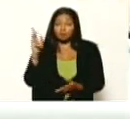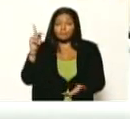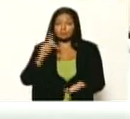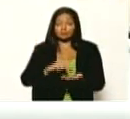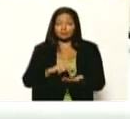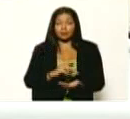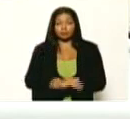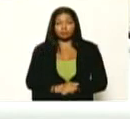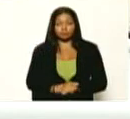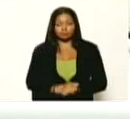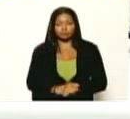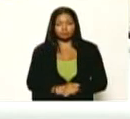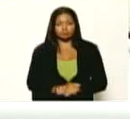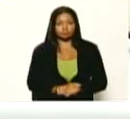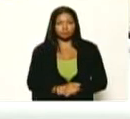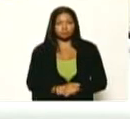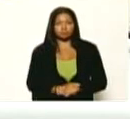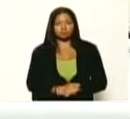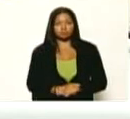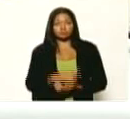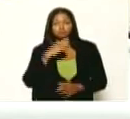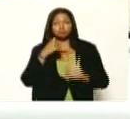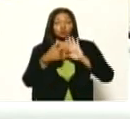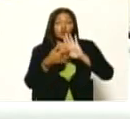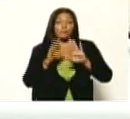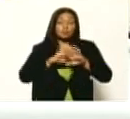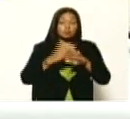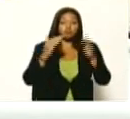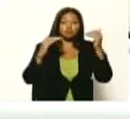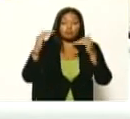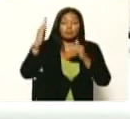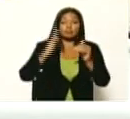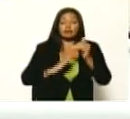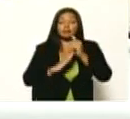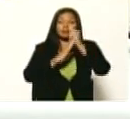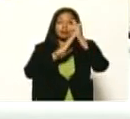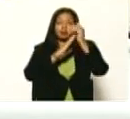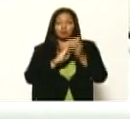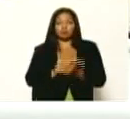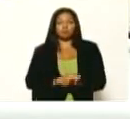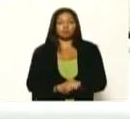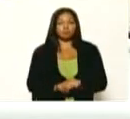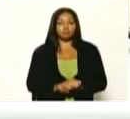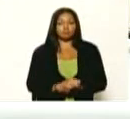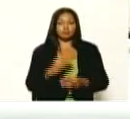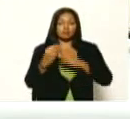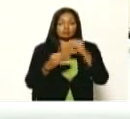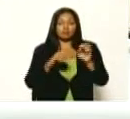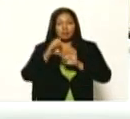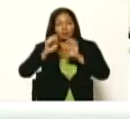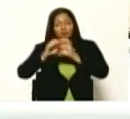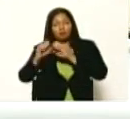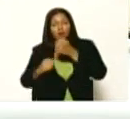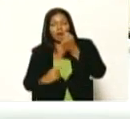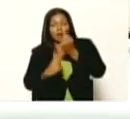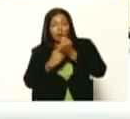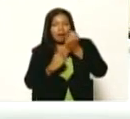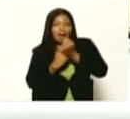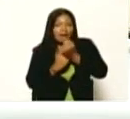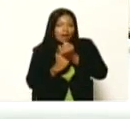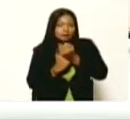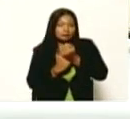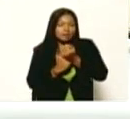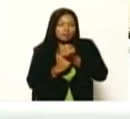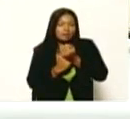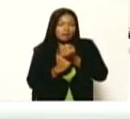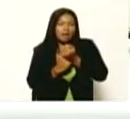que están postulados porque tienen algún nivel de liderazgo que ha sido evaluado por las bases para ir